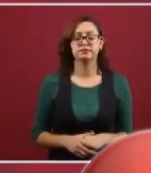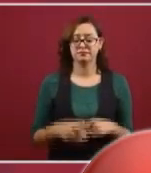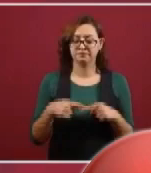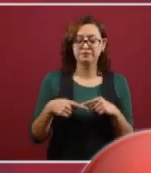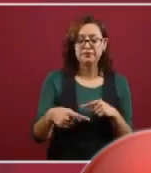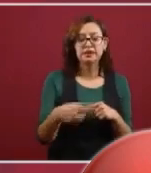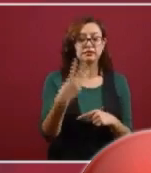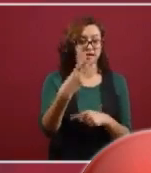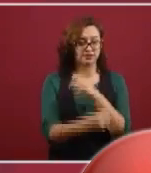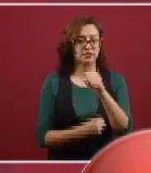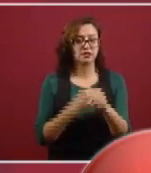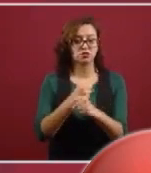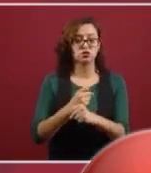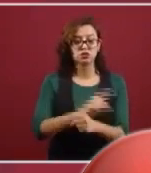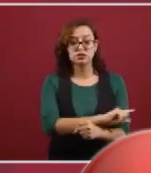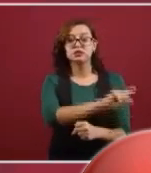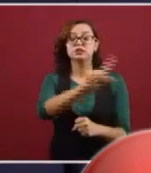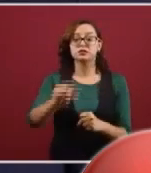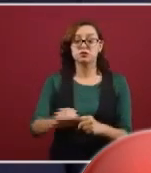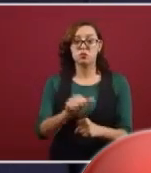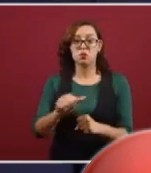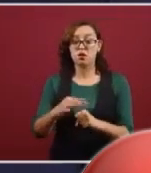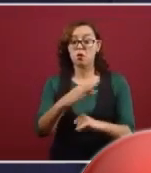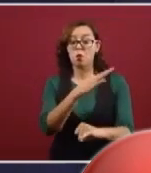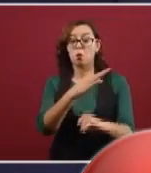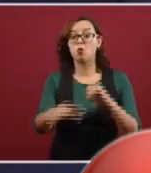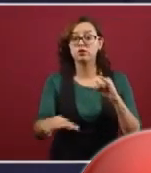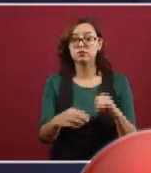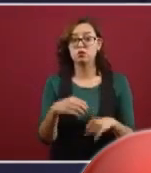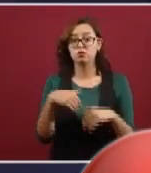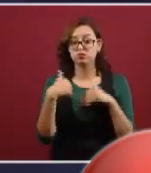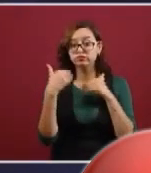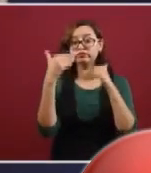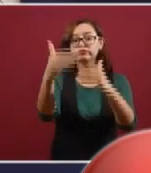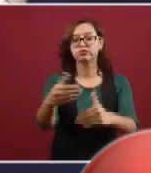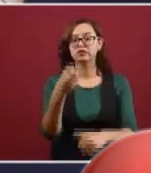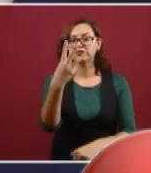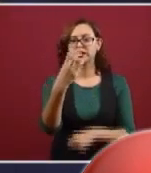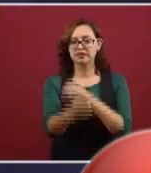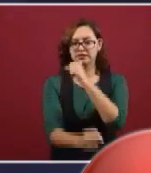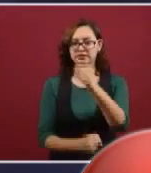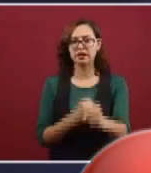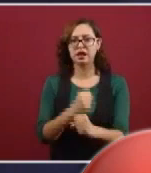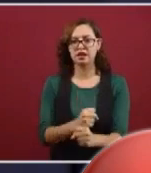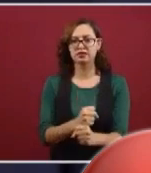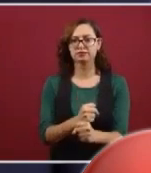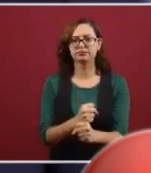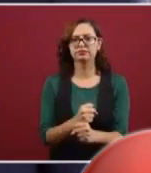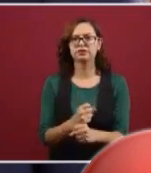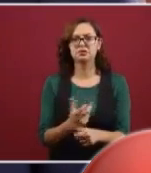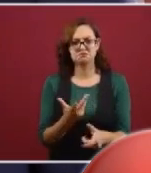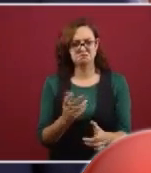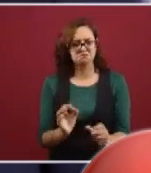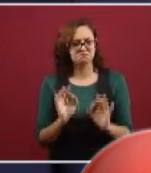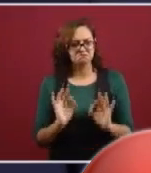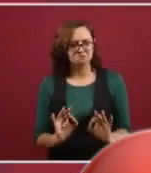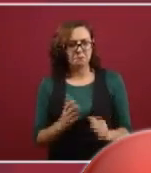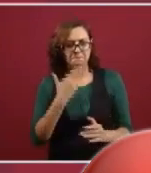años del gobierno, del sexenio, ya con más